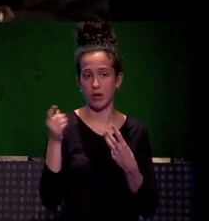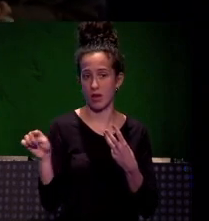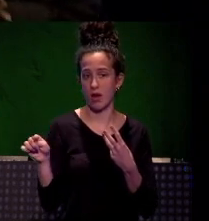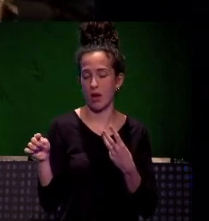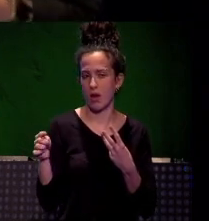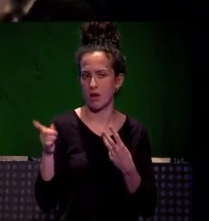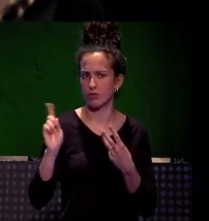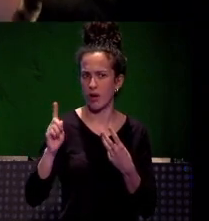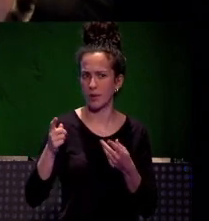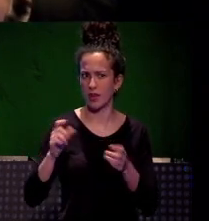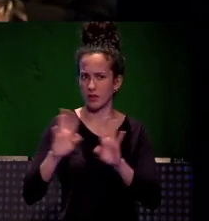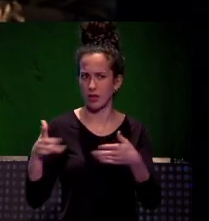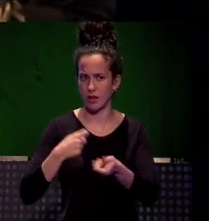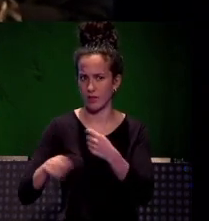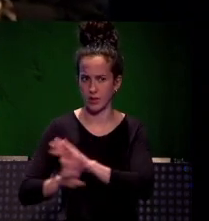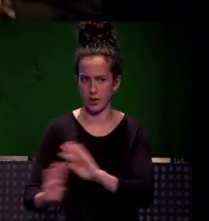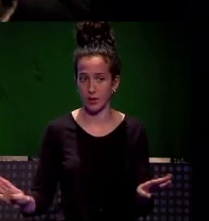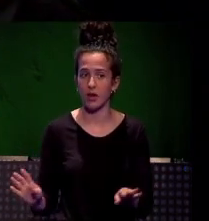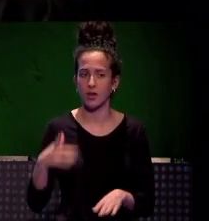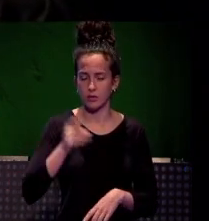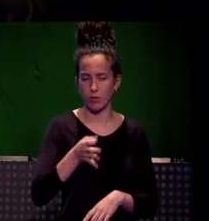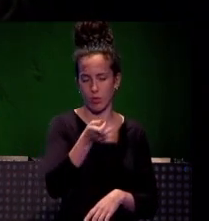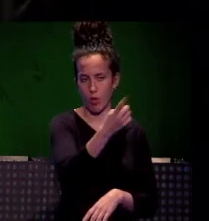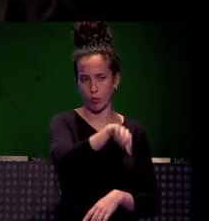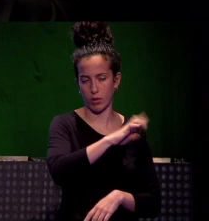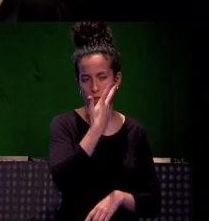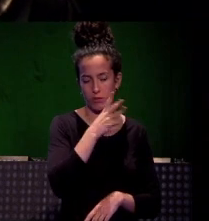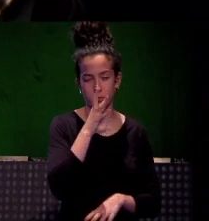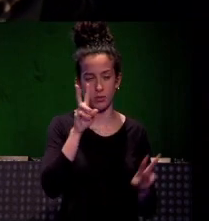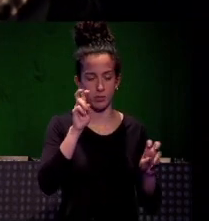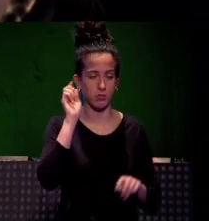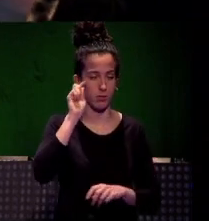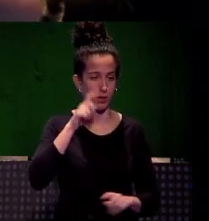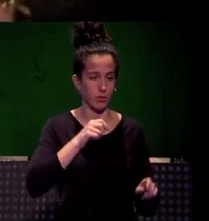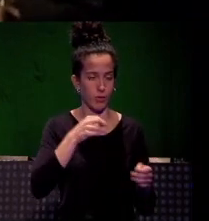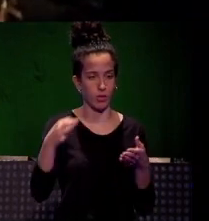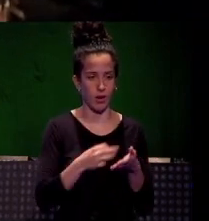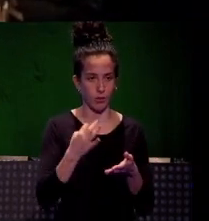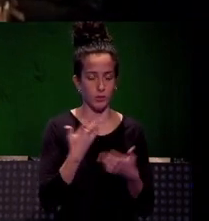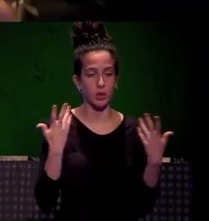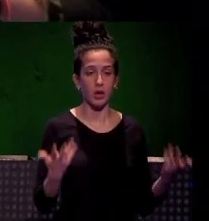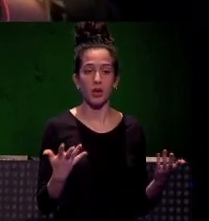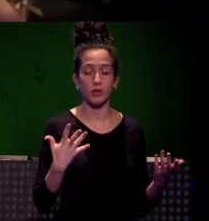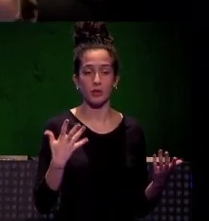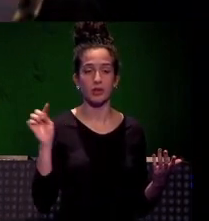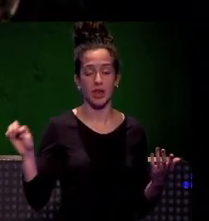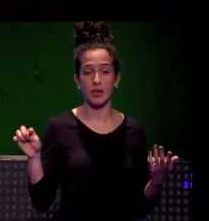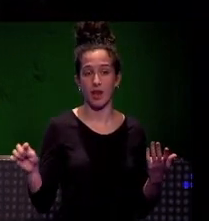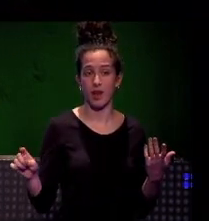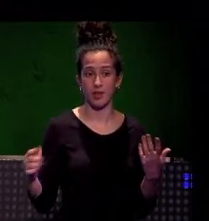y entonces ella y su ropa la ropa que saca en los desfiles en mercedes el fashion week madrid